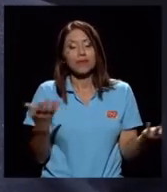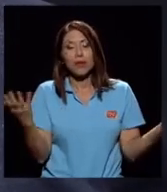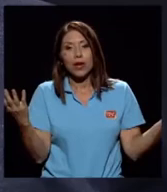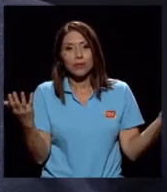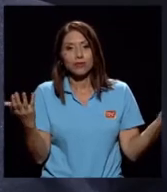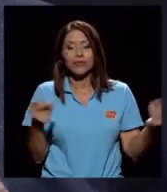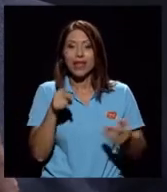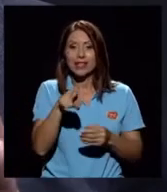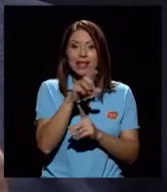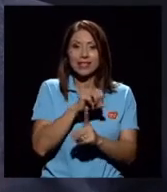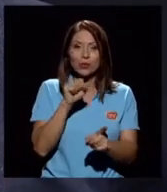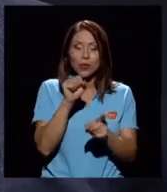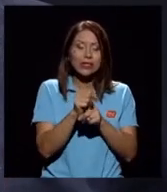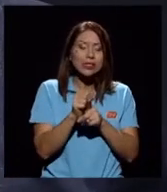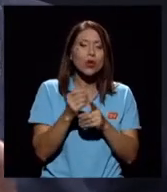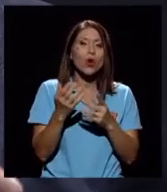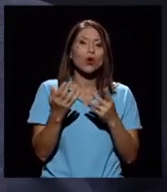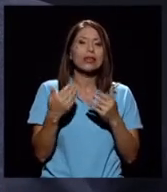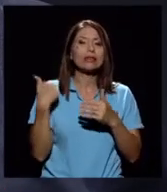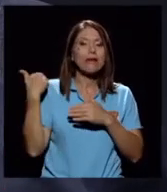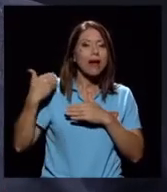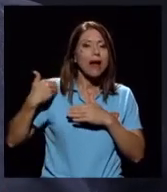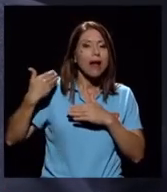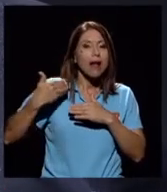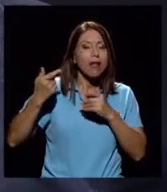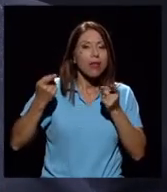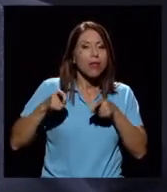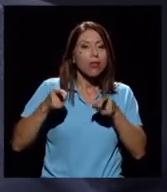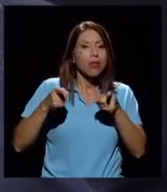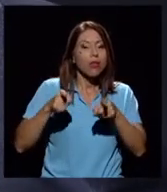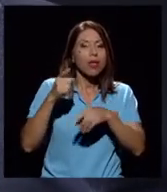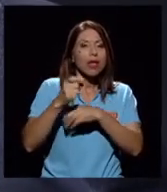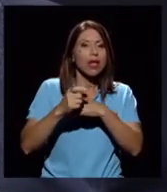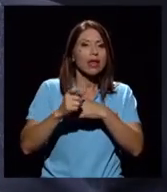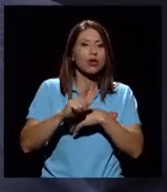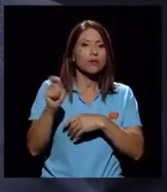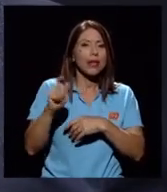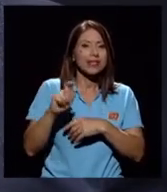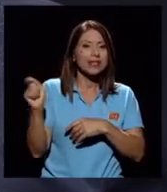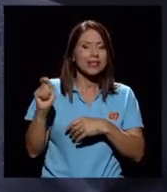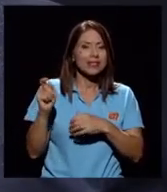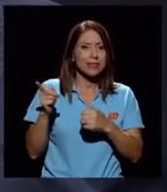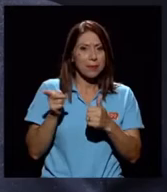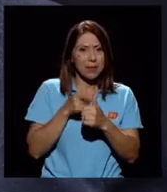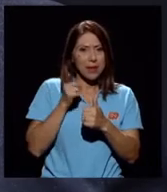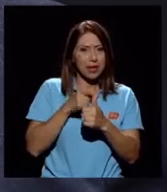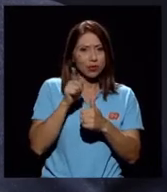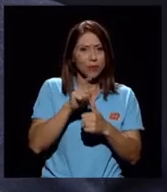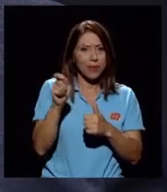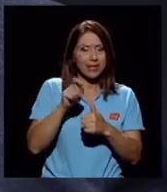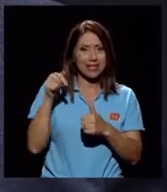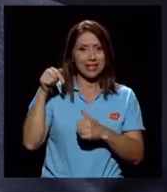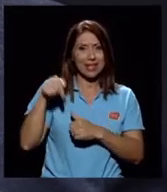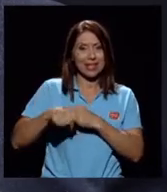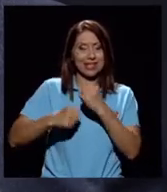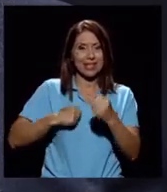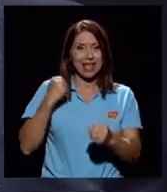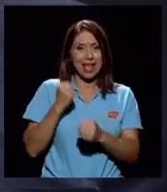esa situación se vería como cocinando un poquito los en los meses primeros de este